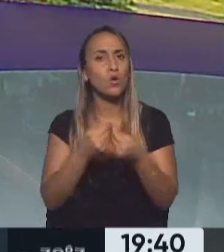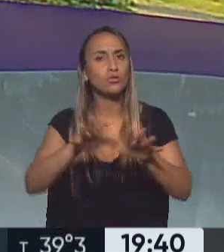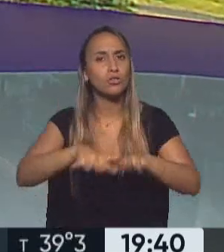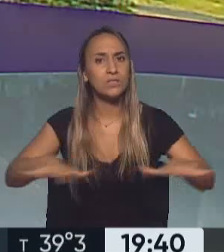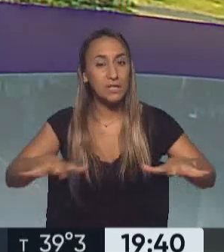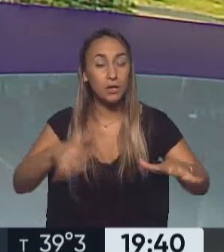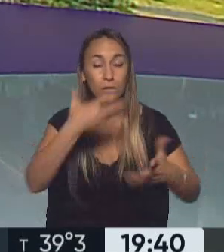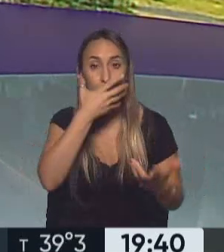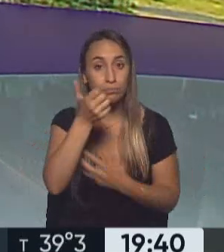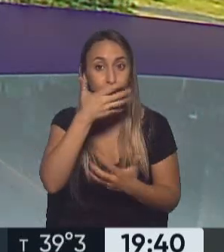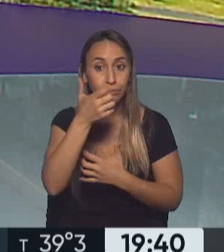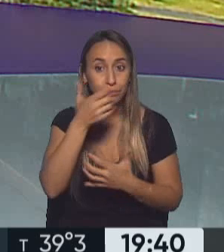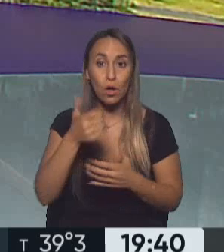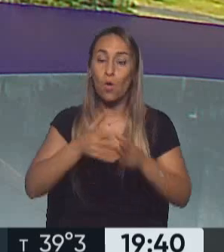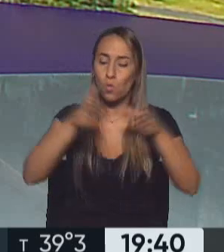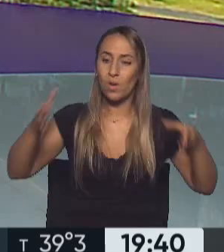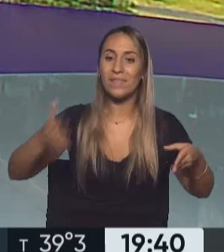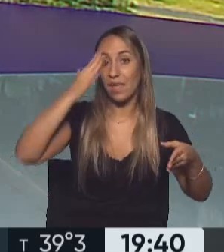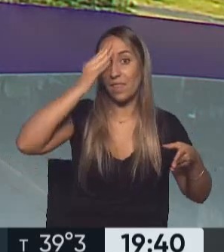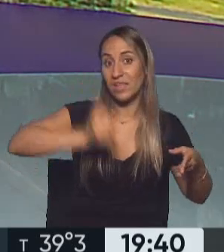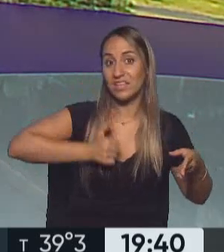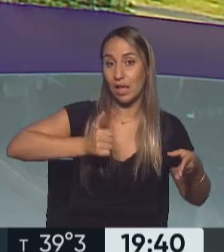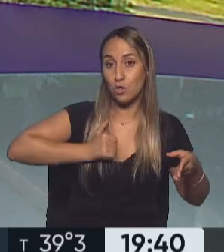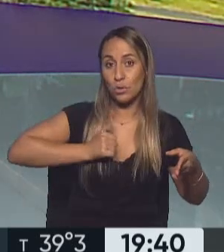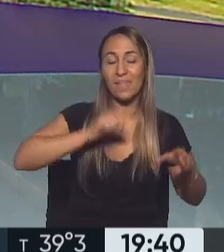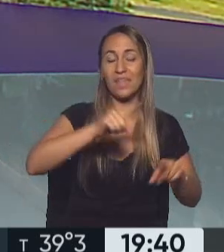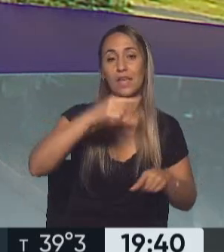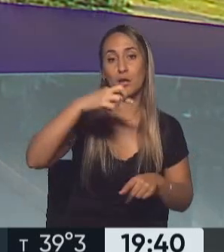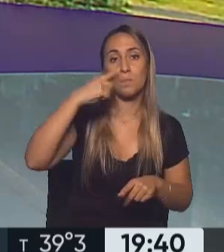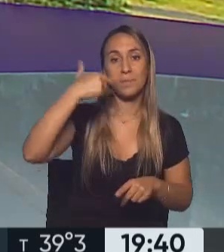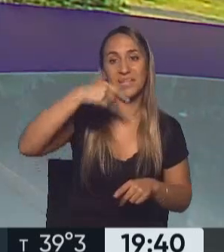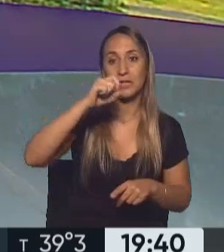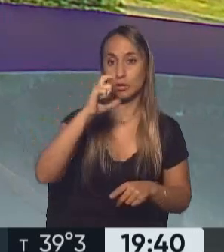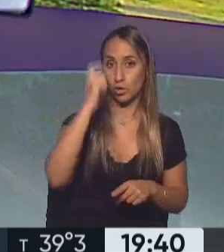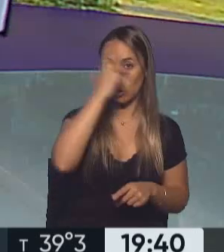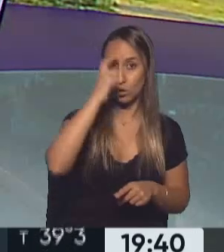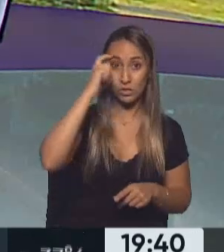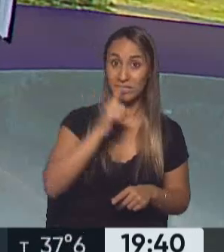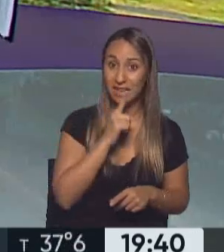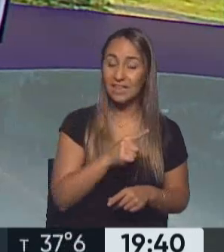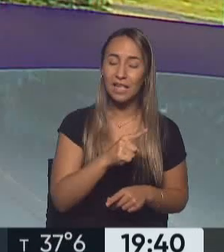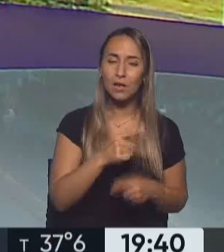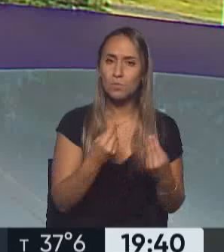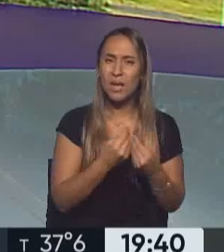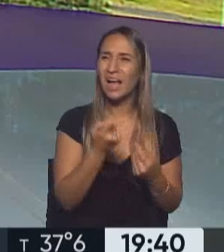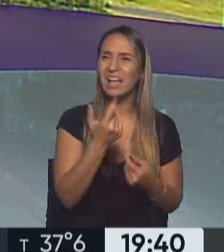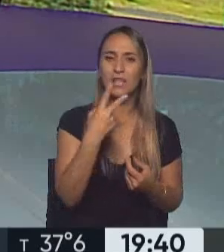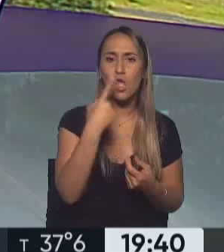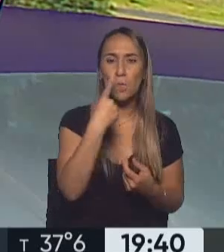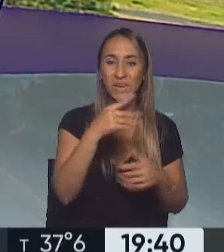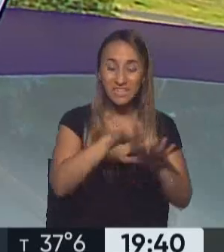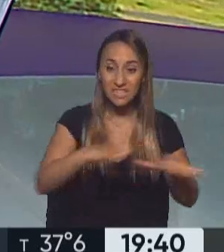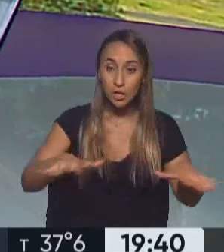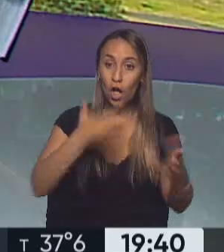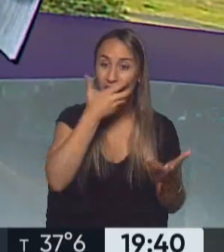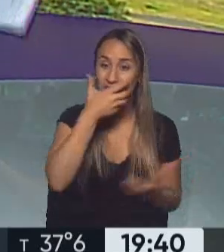fueron expropiados durante la última dictadura militar de Pinochet en el país trasandino. Se cree que 2.000 fueron llevados,